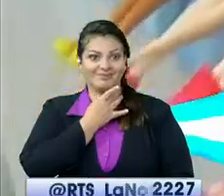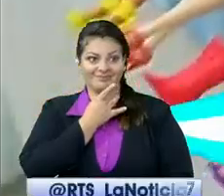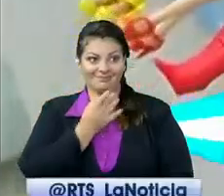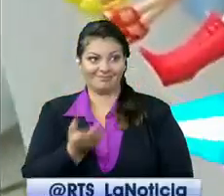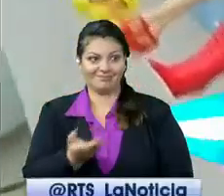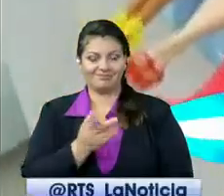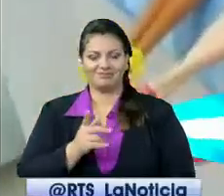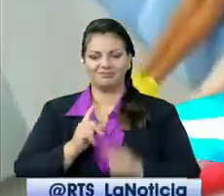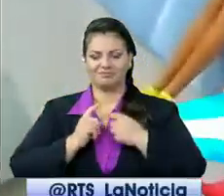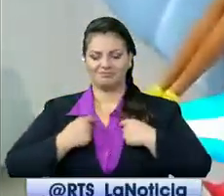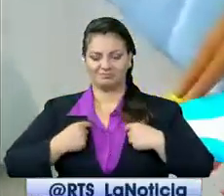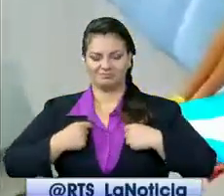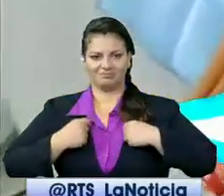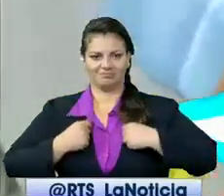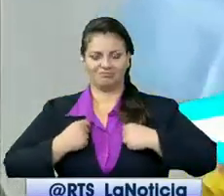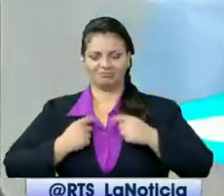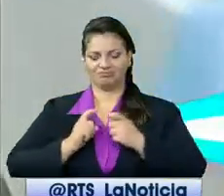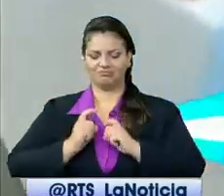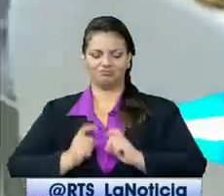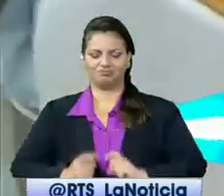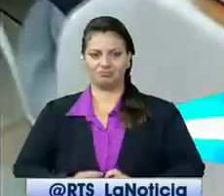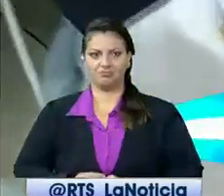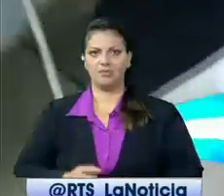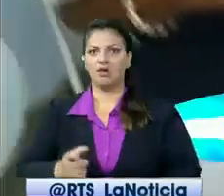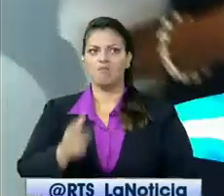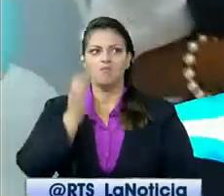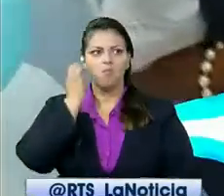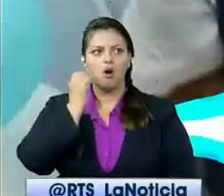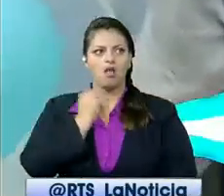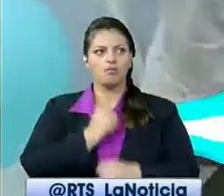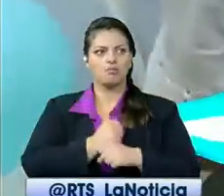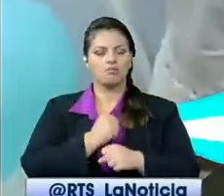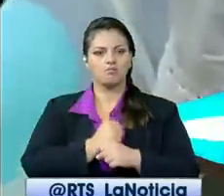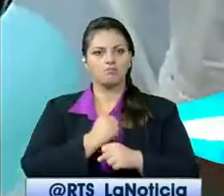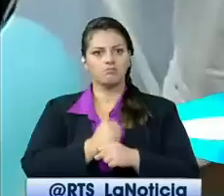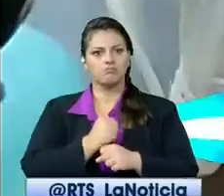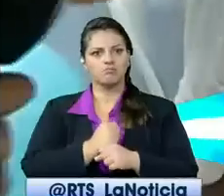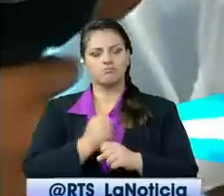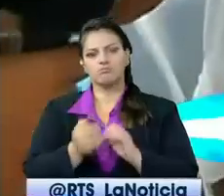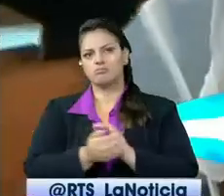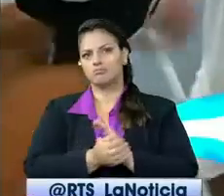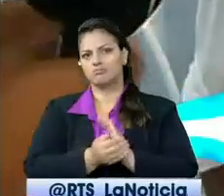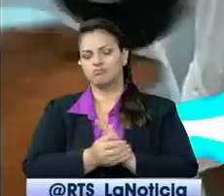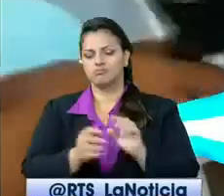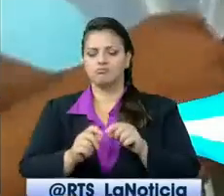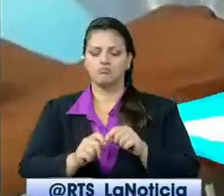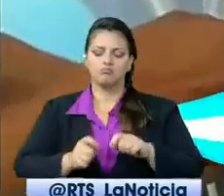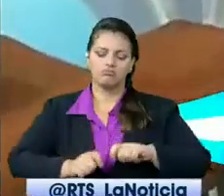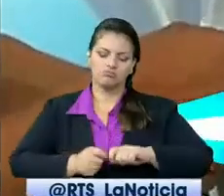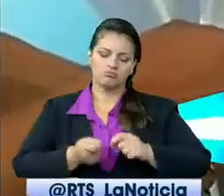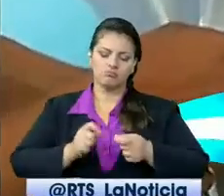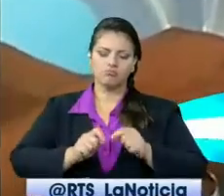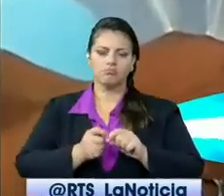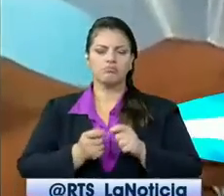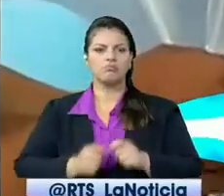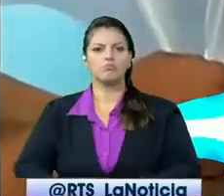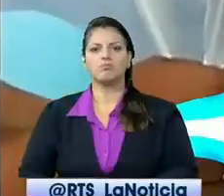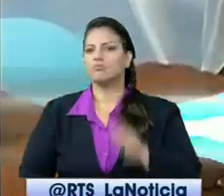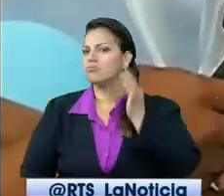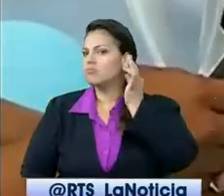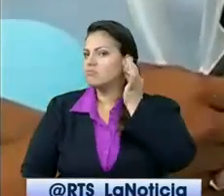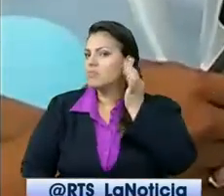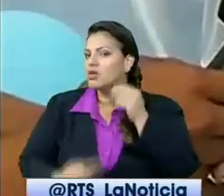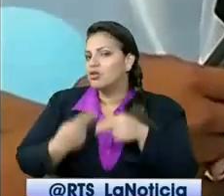tipo de tejidos que nacen en las manos de mi querida amiga, mi señora? Muy buenos días. Primero su nombre, por favor. Patricia Jara,